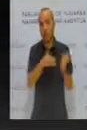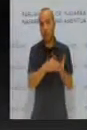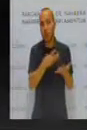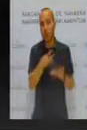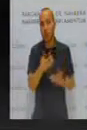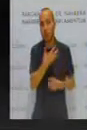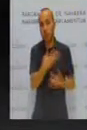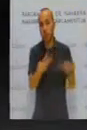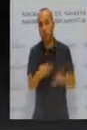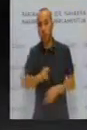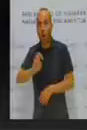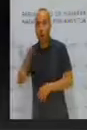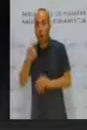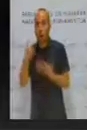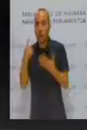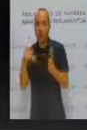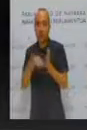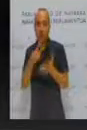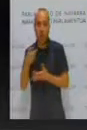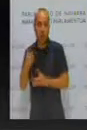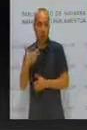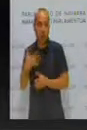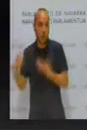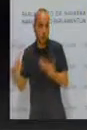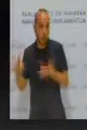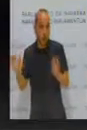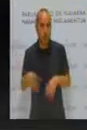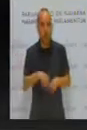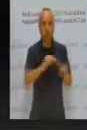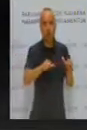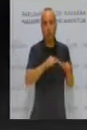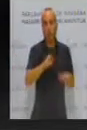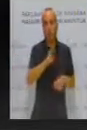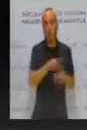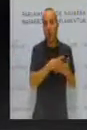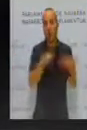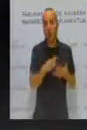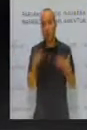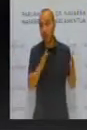otro habla de 6.756. Curso 16-17,